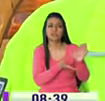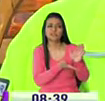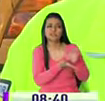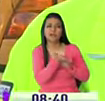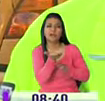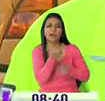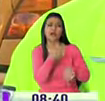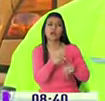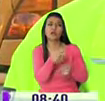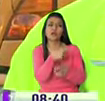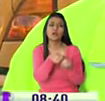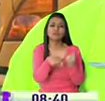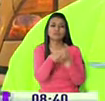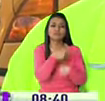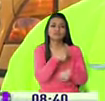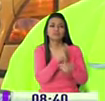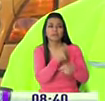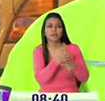hacerle un estudio durante